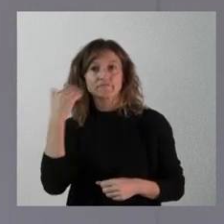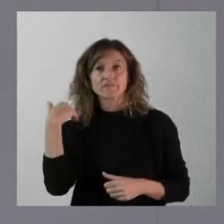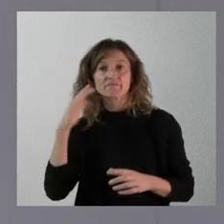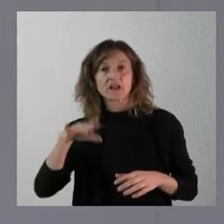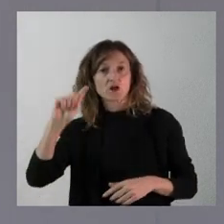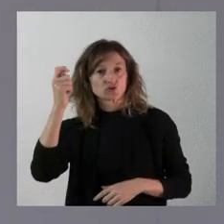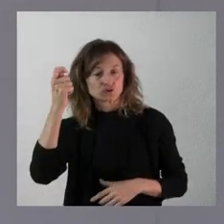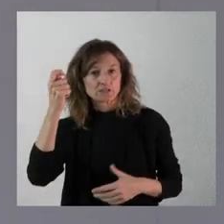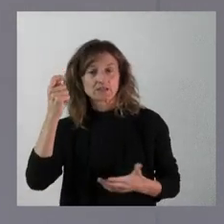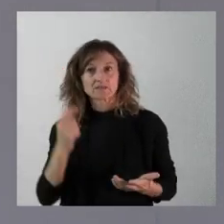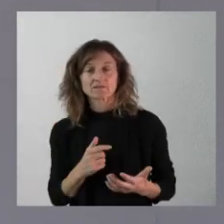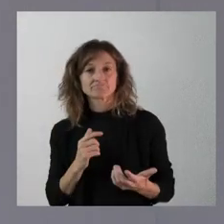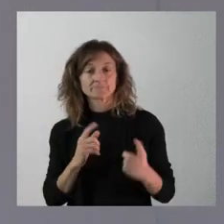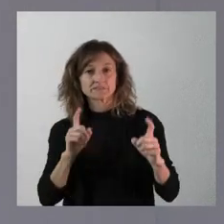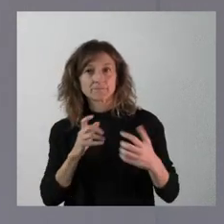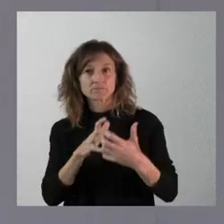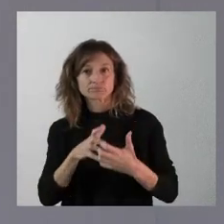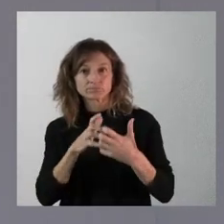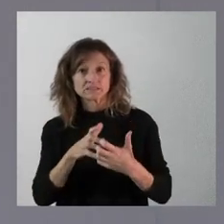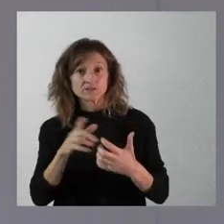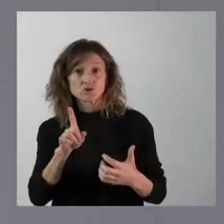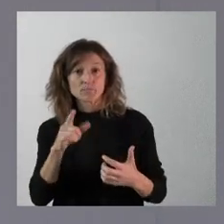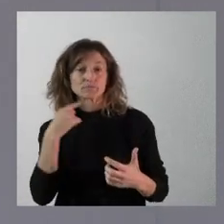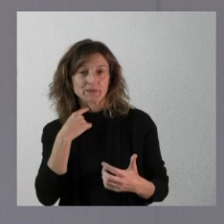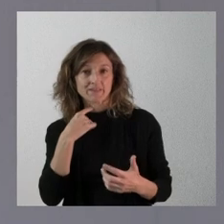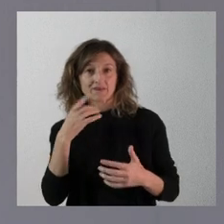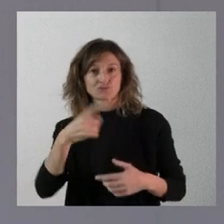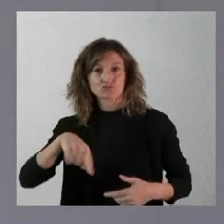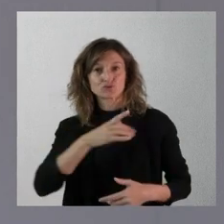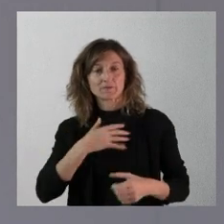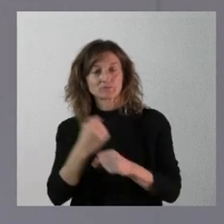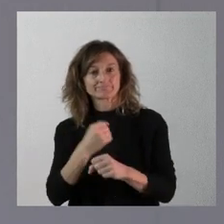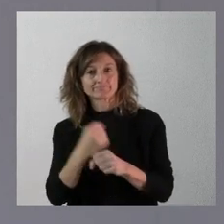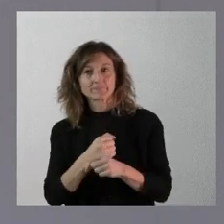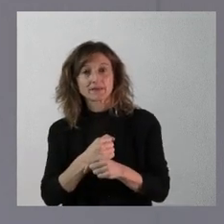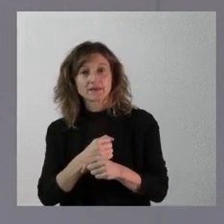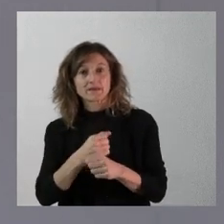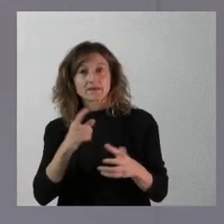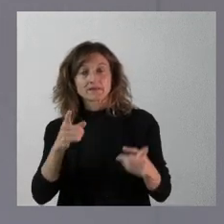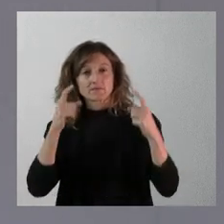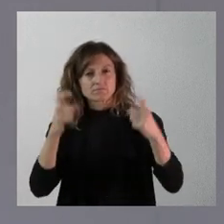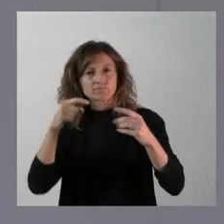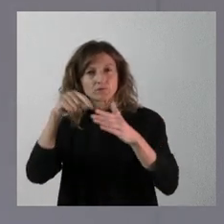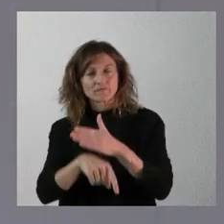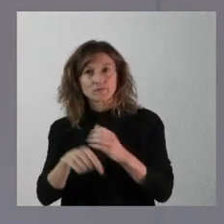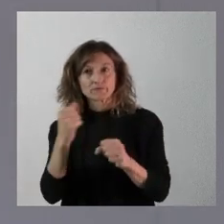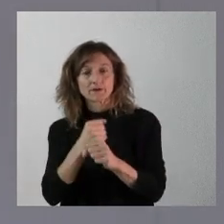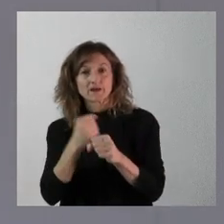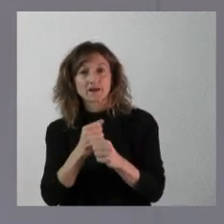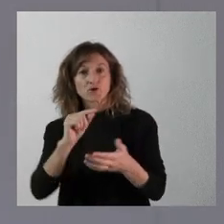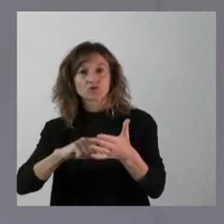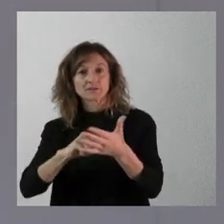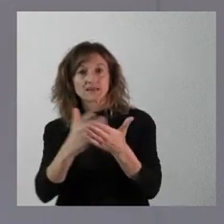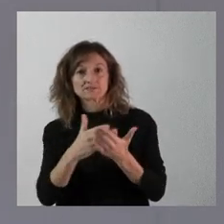se consiguió las batallas que no se dan son las únicas que se pierden nosotros estamos dispuesto a dar esta batalla a trabajar intensamente y a contratar este estudio